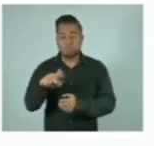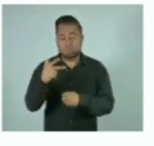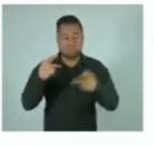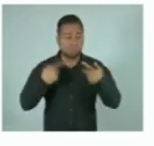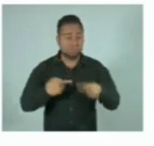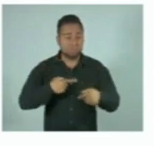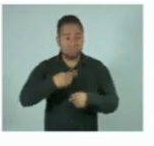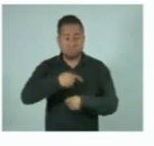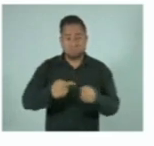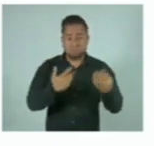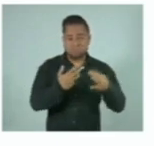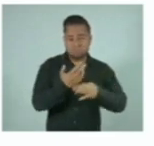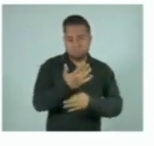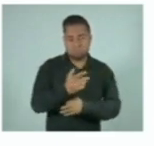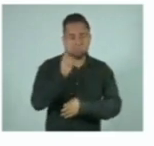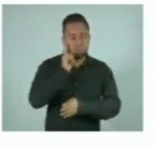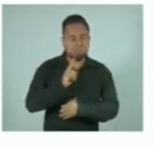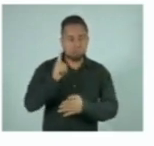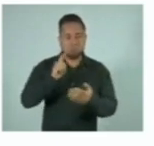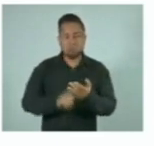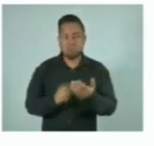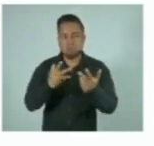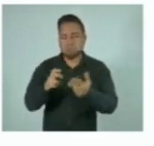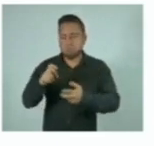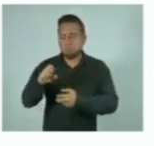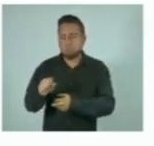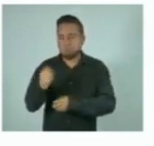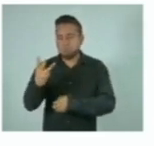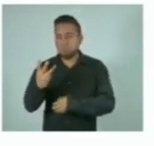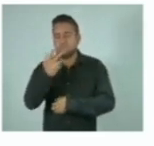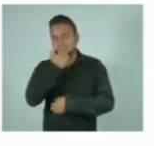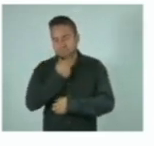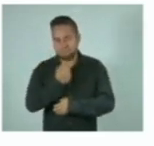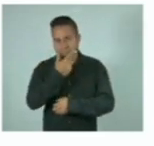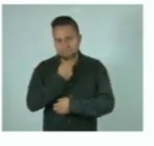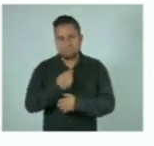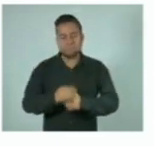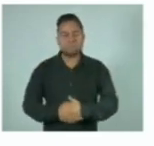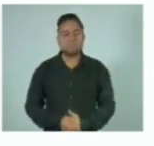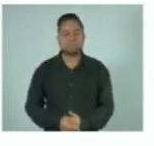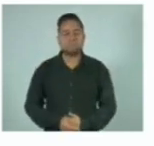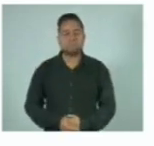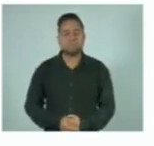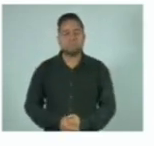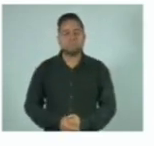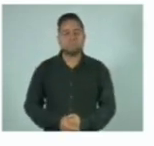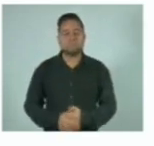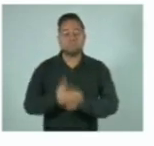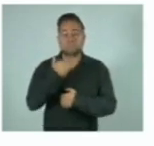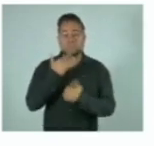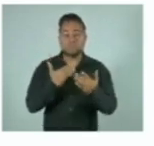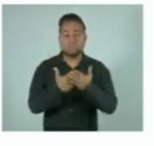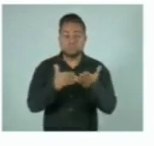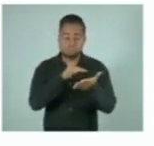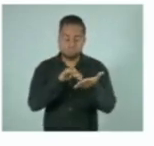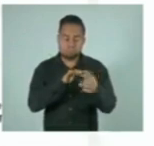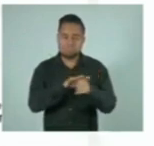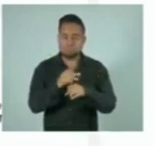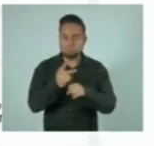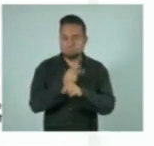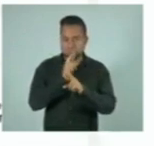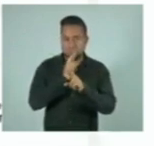personas, 950 mujeres y 1.863 hombres. Bien, vamos a leer también el siguiente